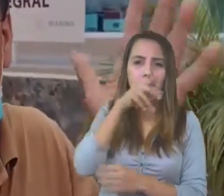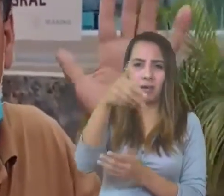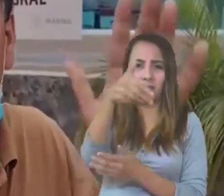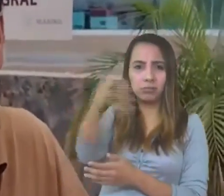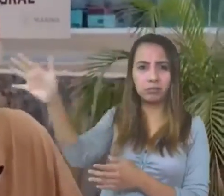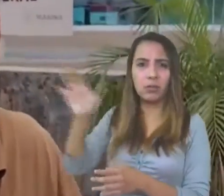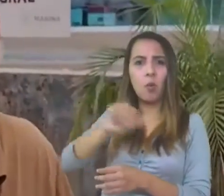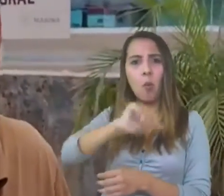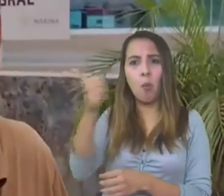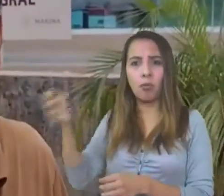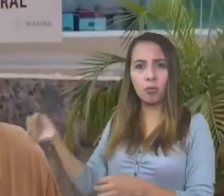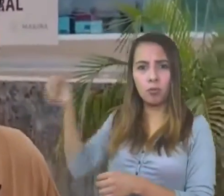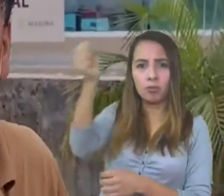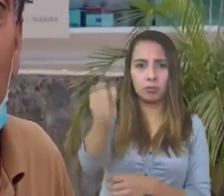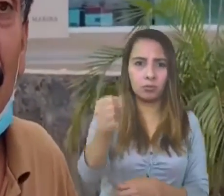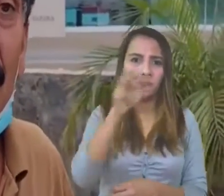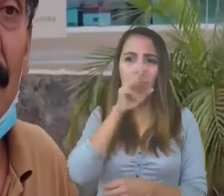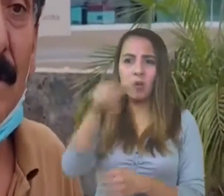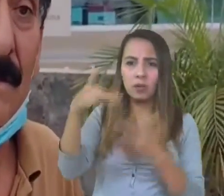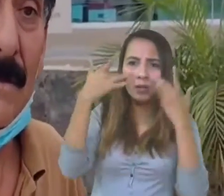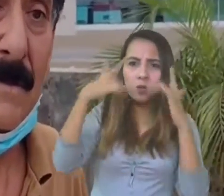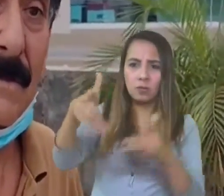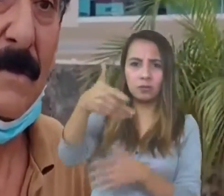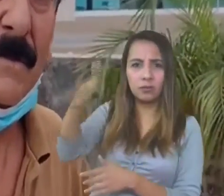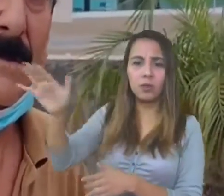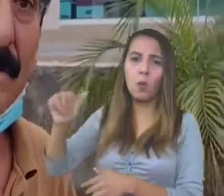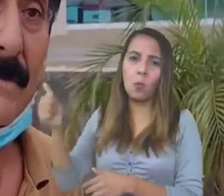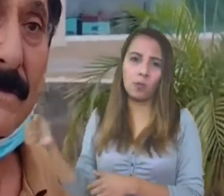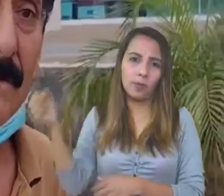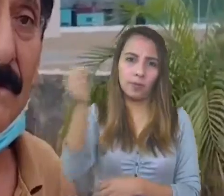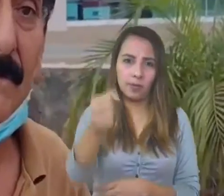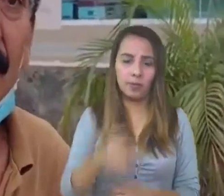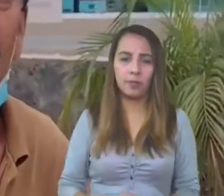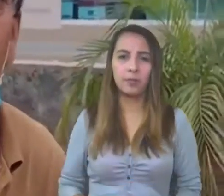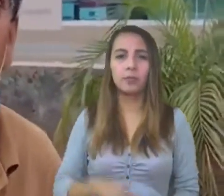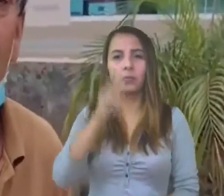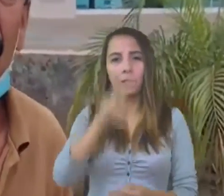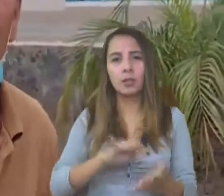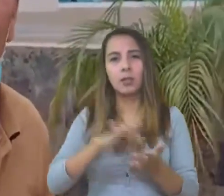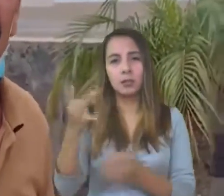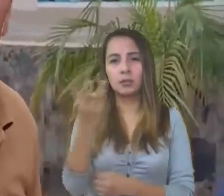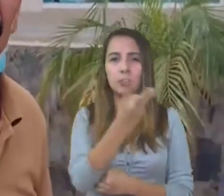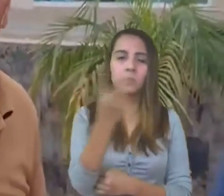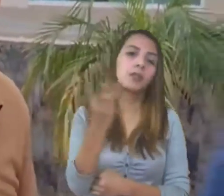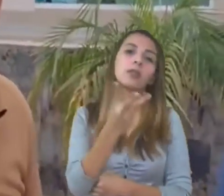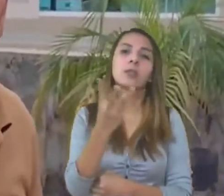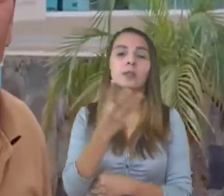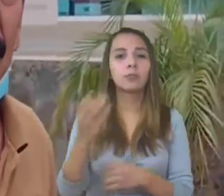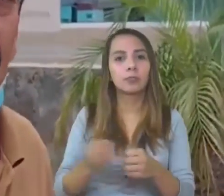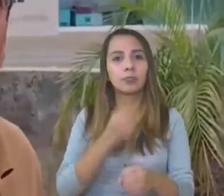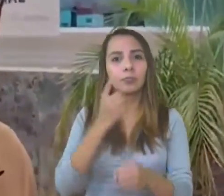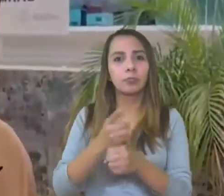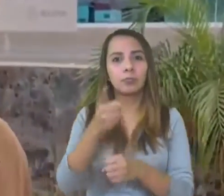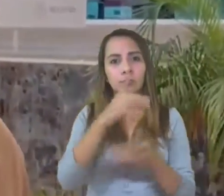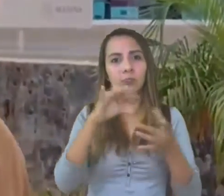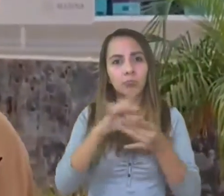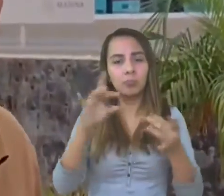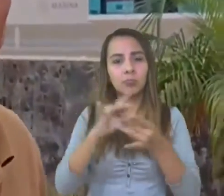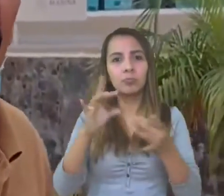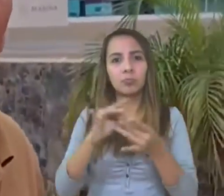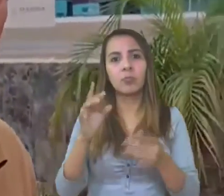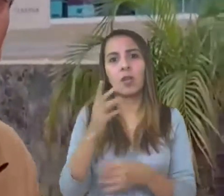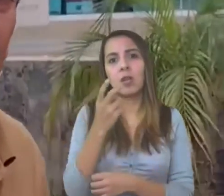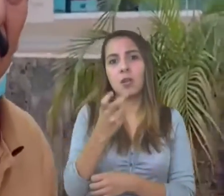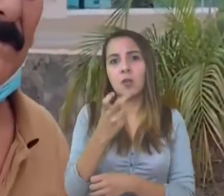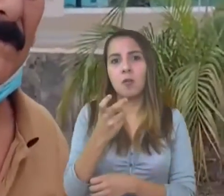Pues mejor que renuncie. Les quiero yo agradecer a los tres la oportunidad de darle seguimiento a este tema, que no es de ahorita, que ya lo traemos de hace tiempo.